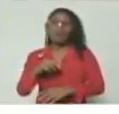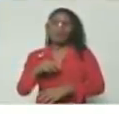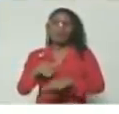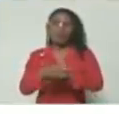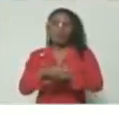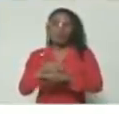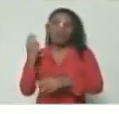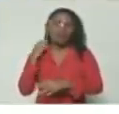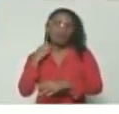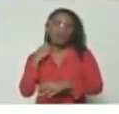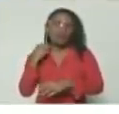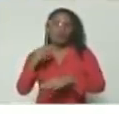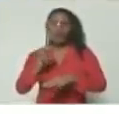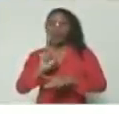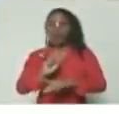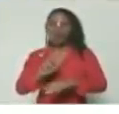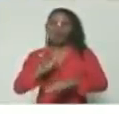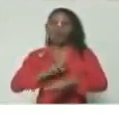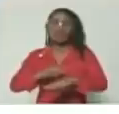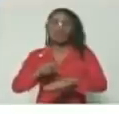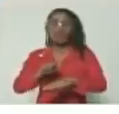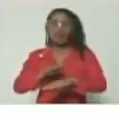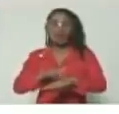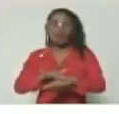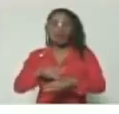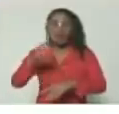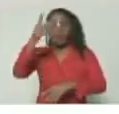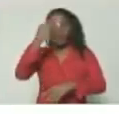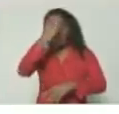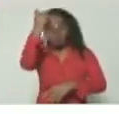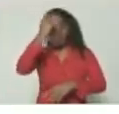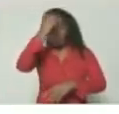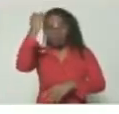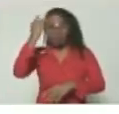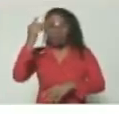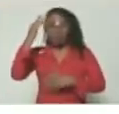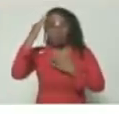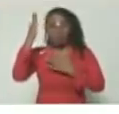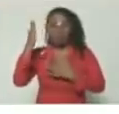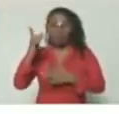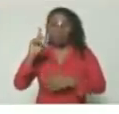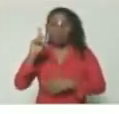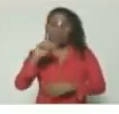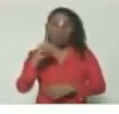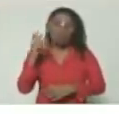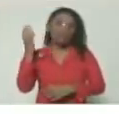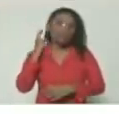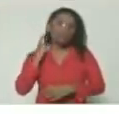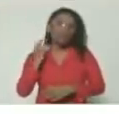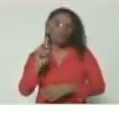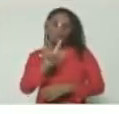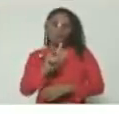Tarek El Aissami. Saludo al fiscal general, Tarek William Saab. Tarek El Aissami lo sabe muy bien.